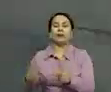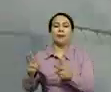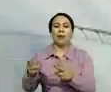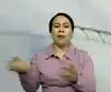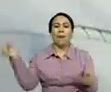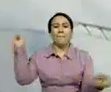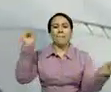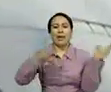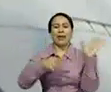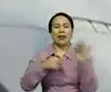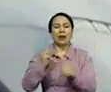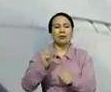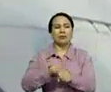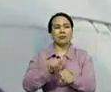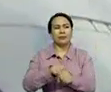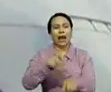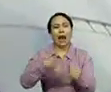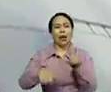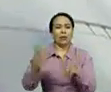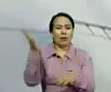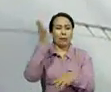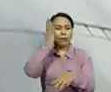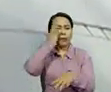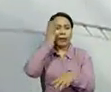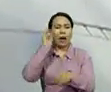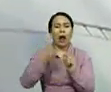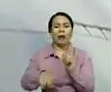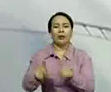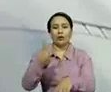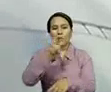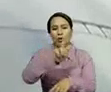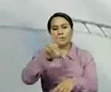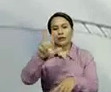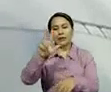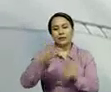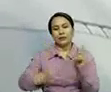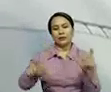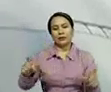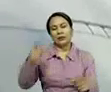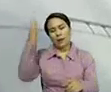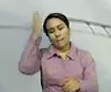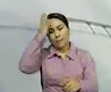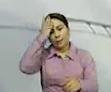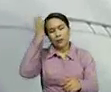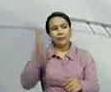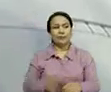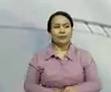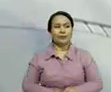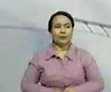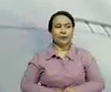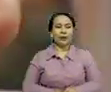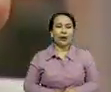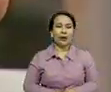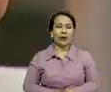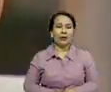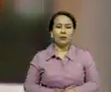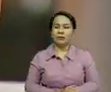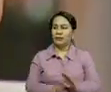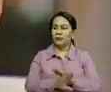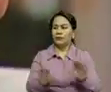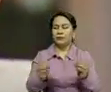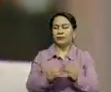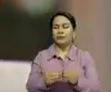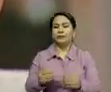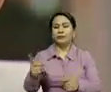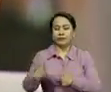piedras y algunos les cayó las piedras. Hay unos 2 o 3 personas que están lesionados el cuero cabelludo, pero de eso no hay más. Durante la